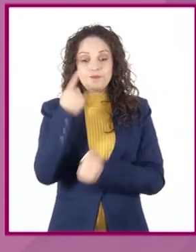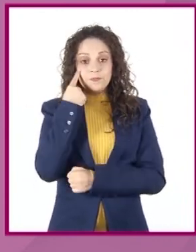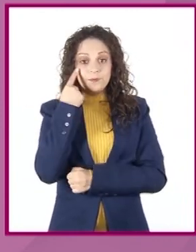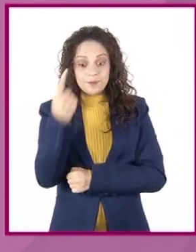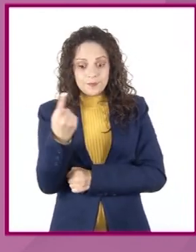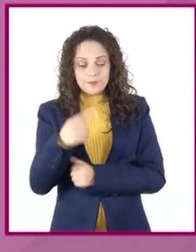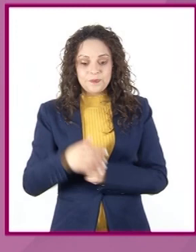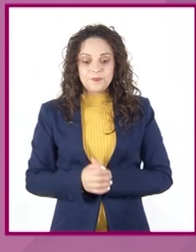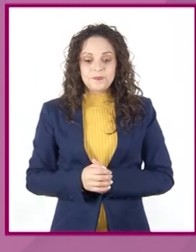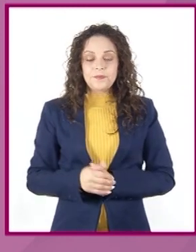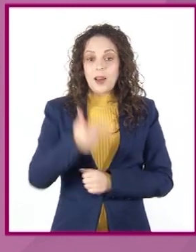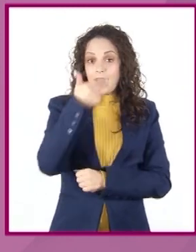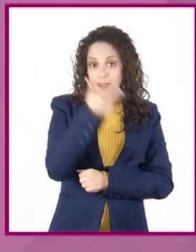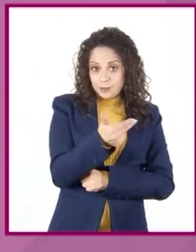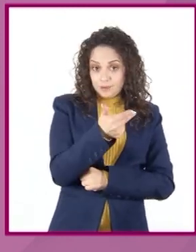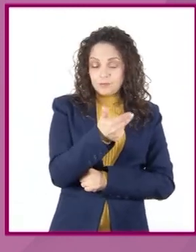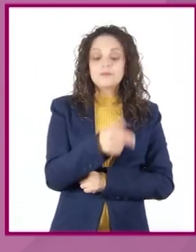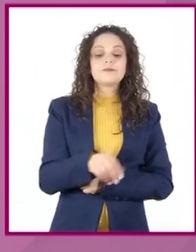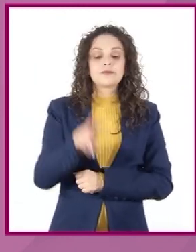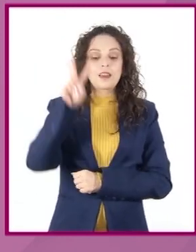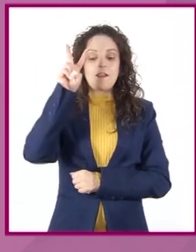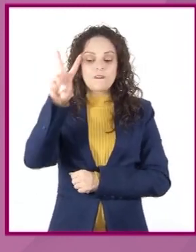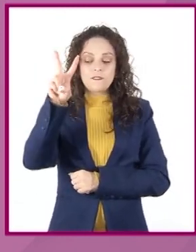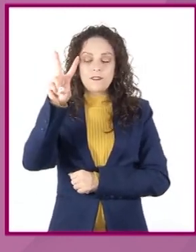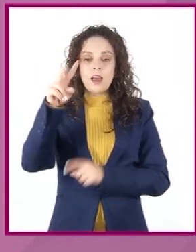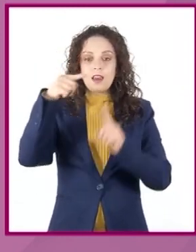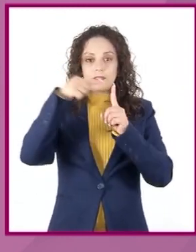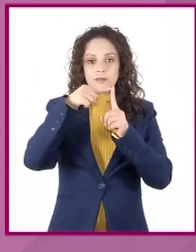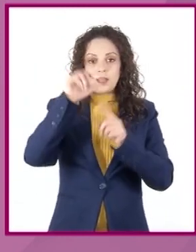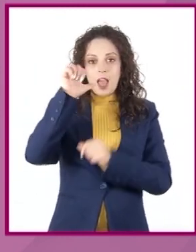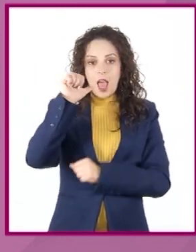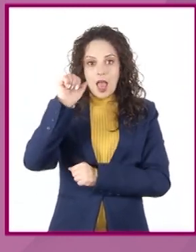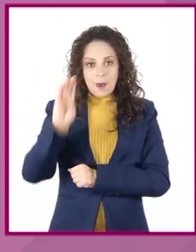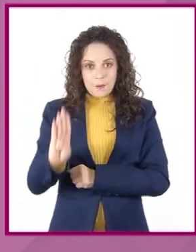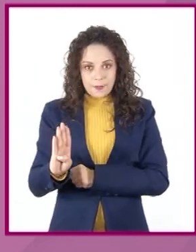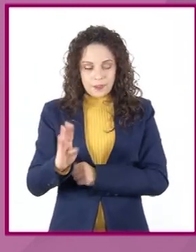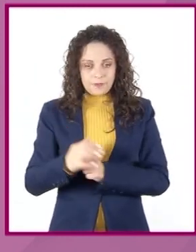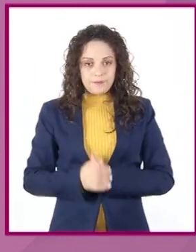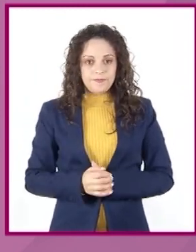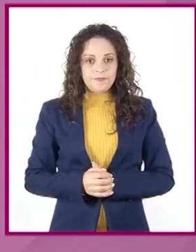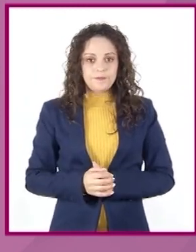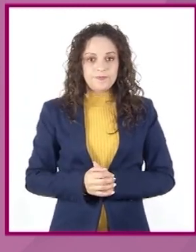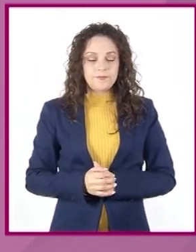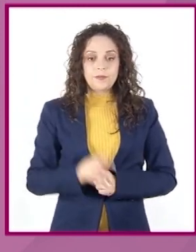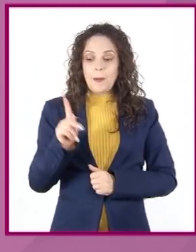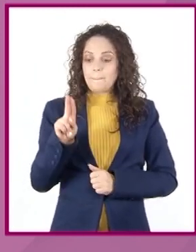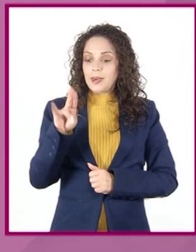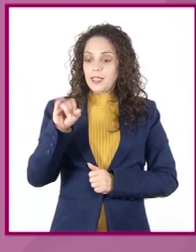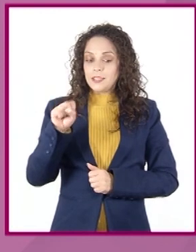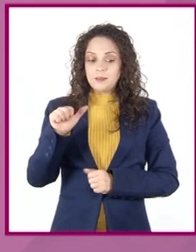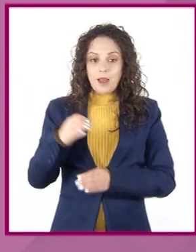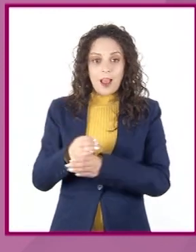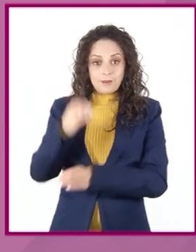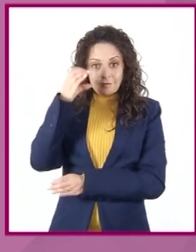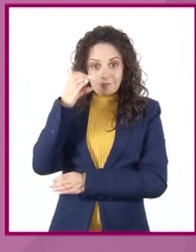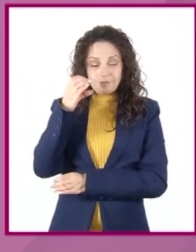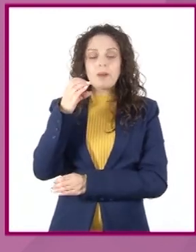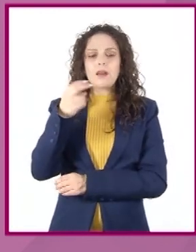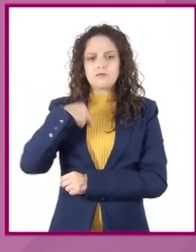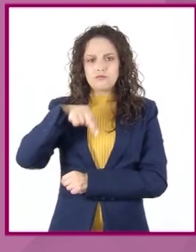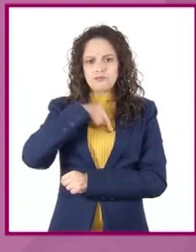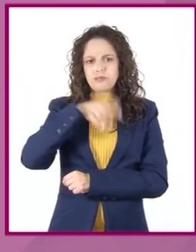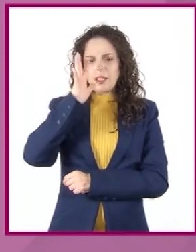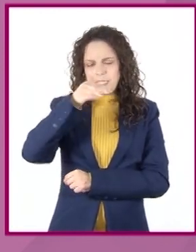es igual a volumen entre el área de la base. Retomemos el caso de nuestro prisma. Conocemos que el volumen es